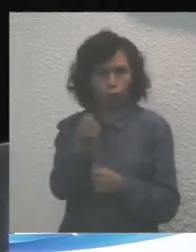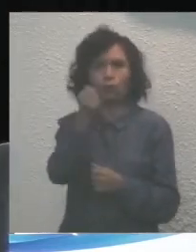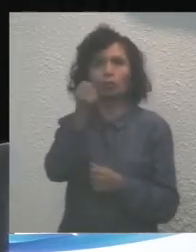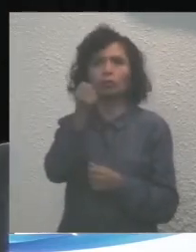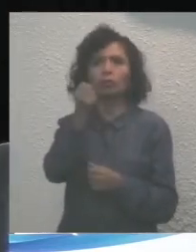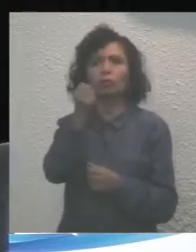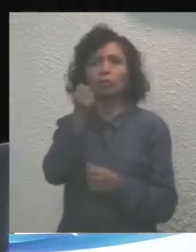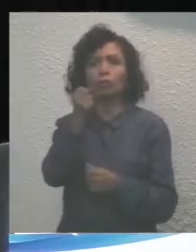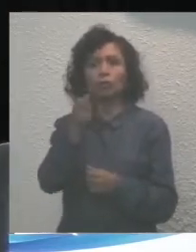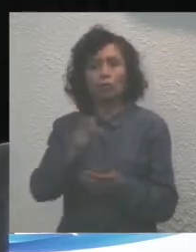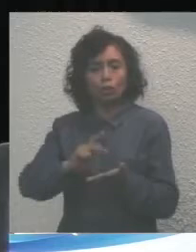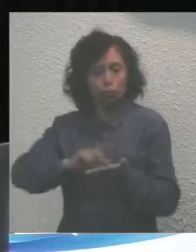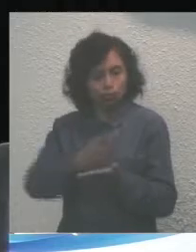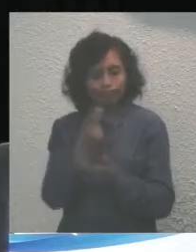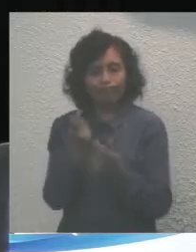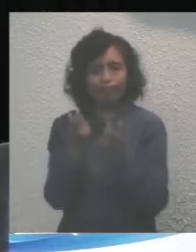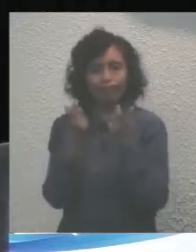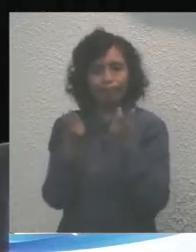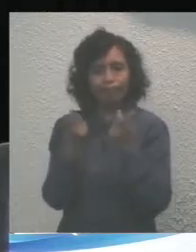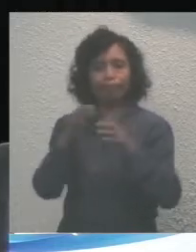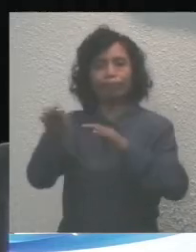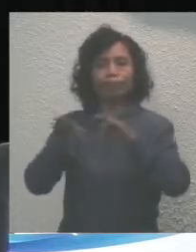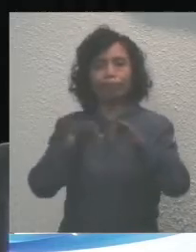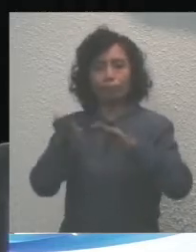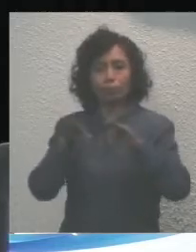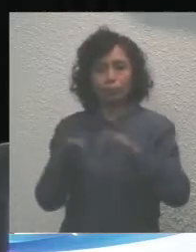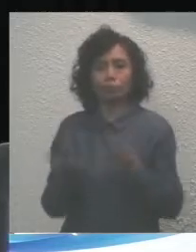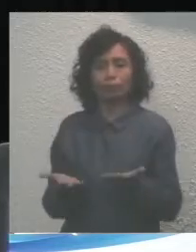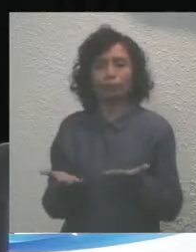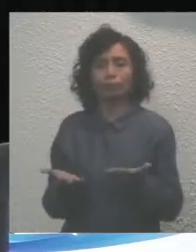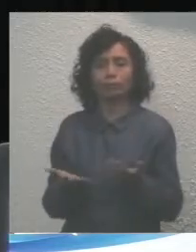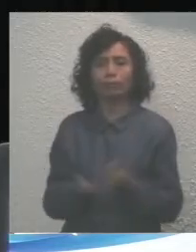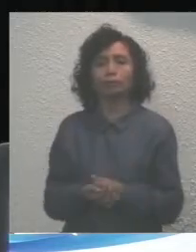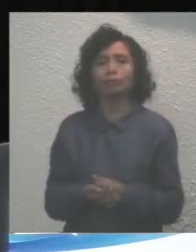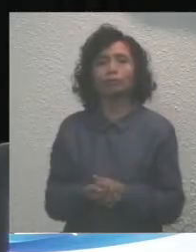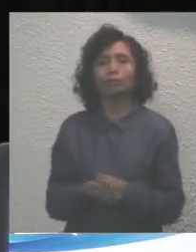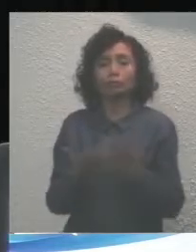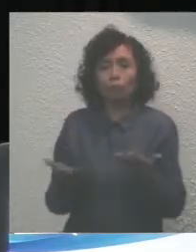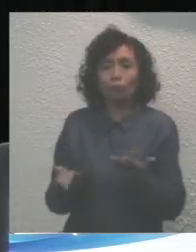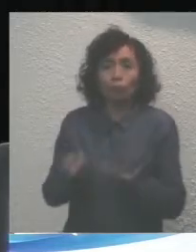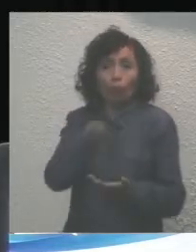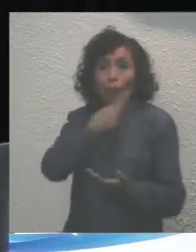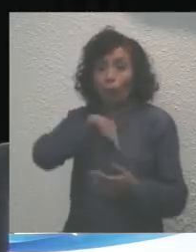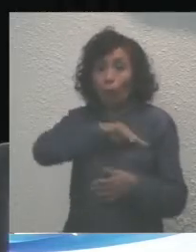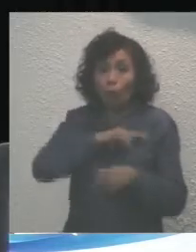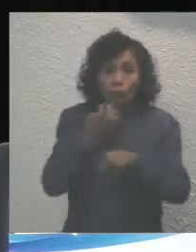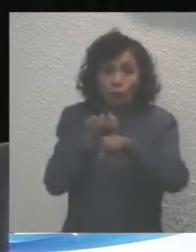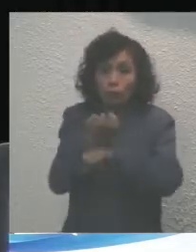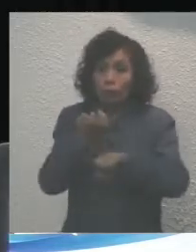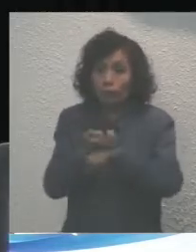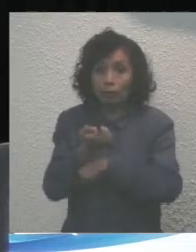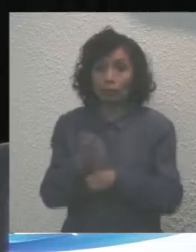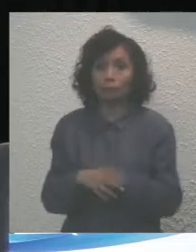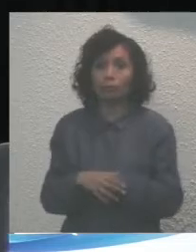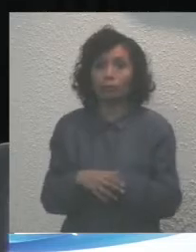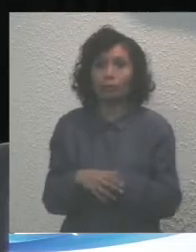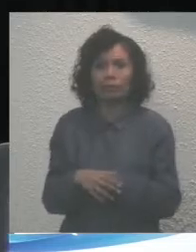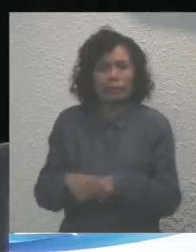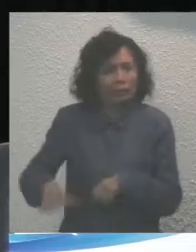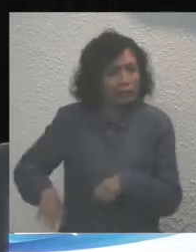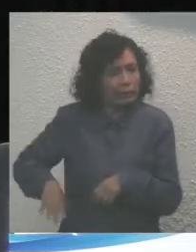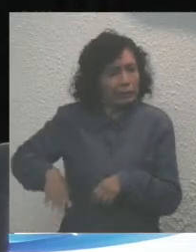la reactivación de la actividad, que es casi inmediata. Somos un Estado